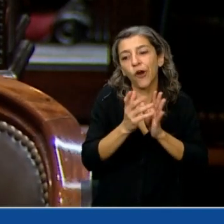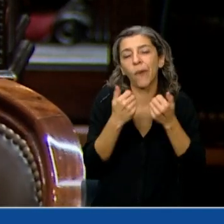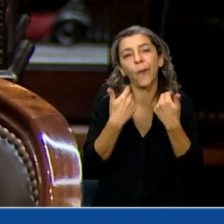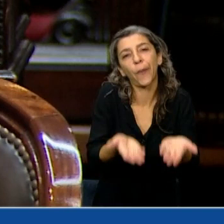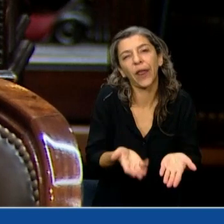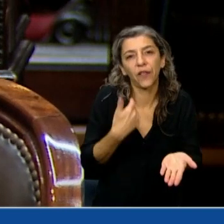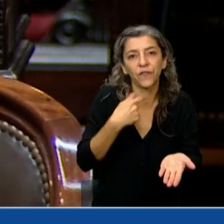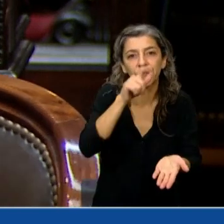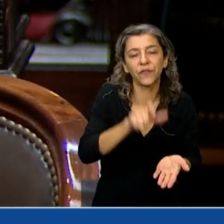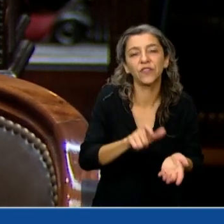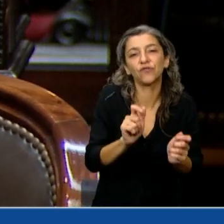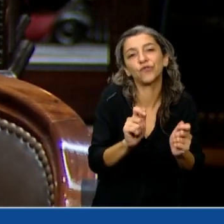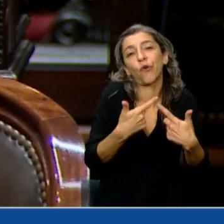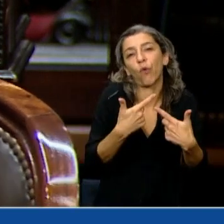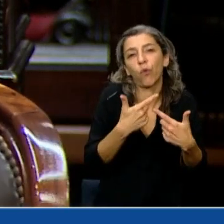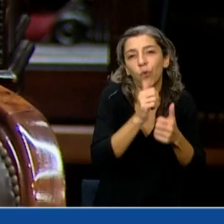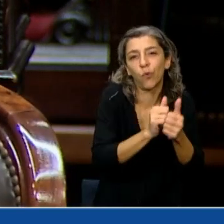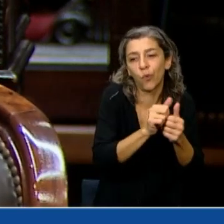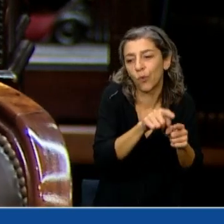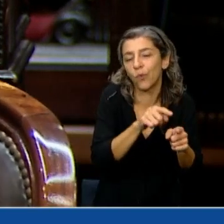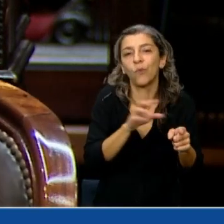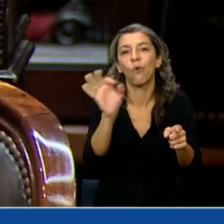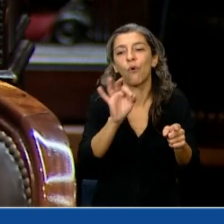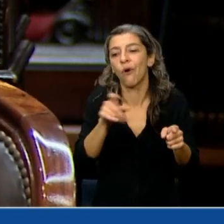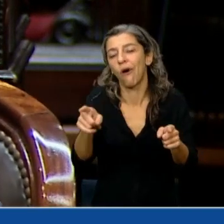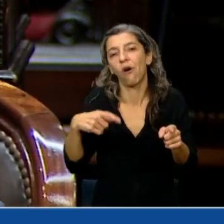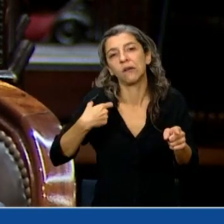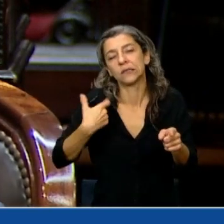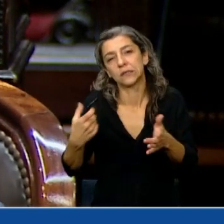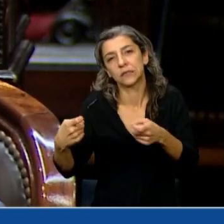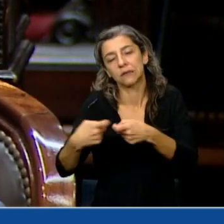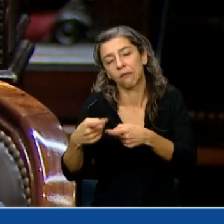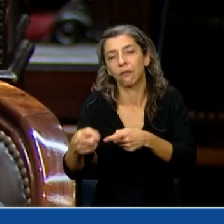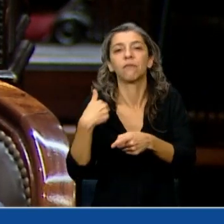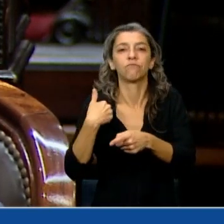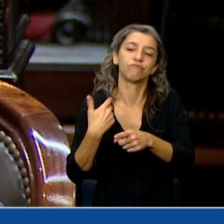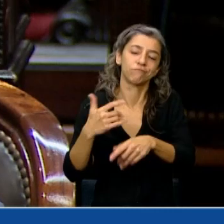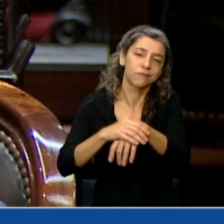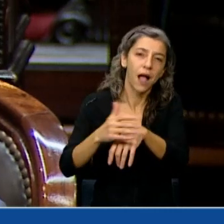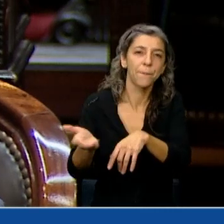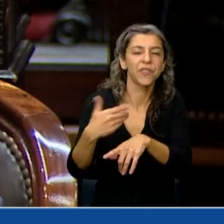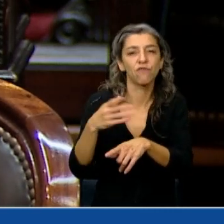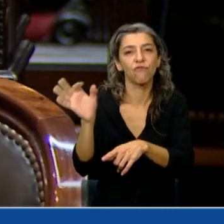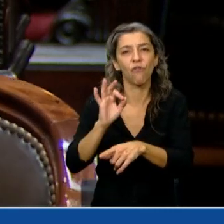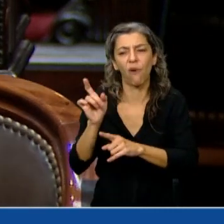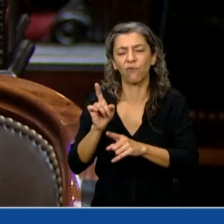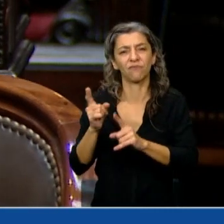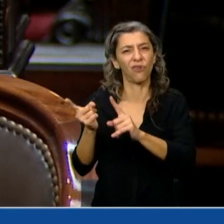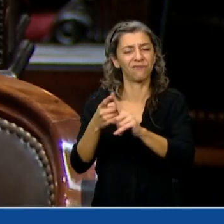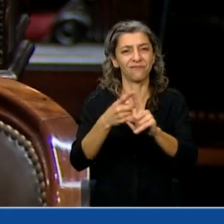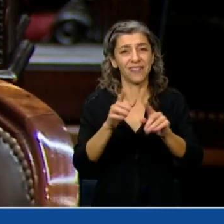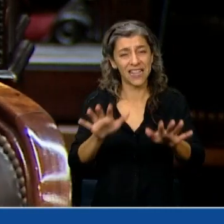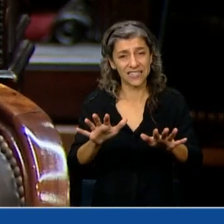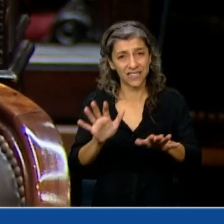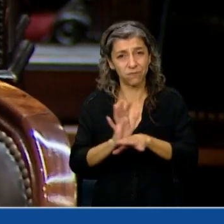empresario amigo, a un sindicalista amigo o a los amigos del poder. Entonces nos estamos yendo hacia